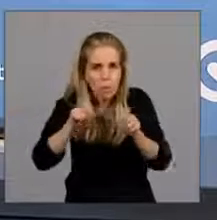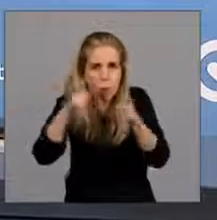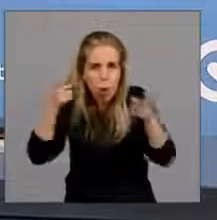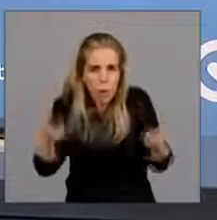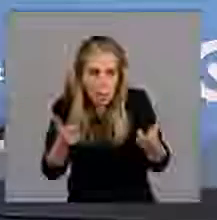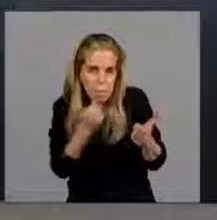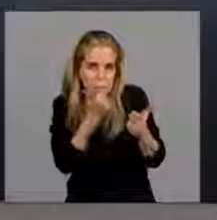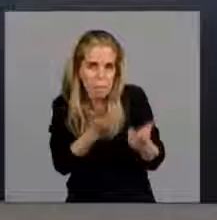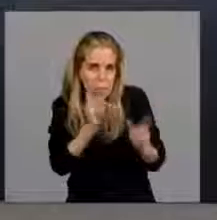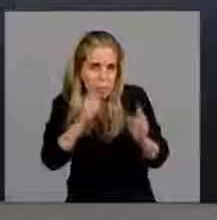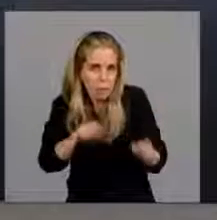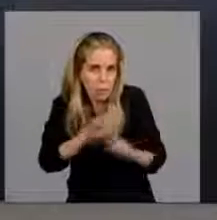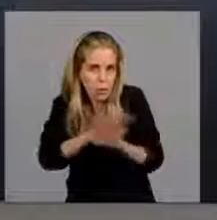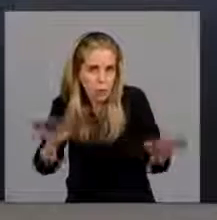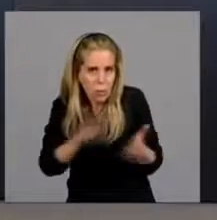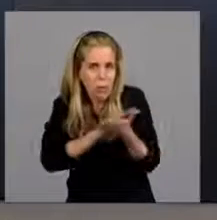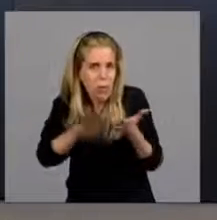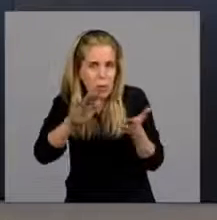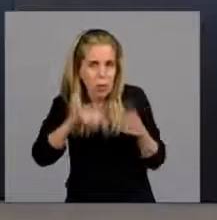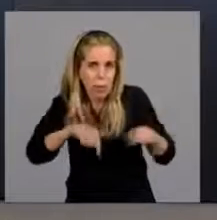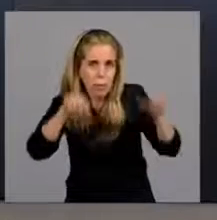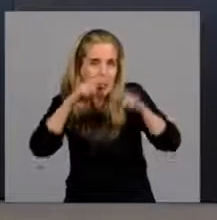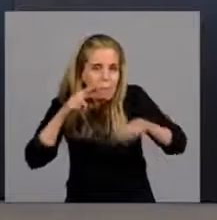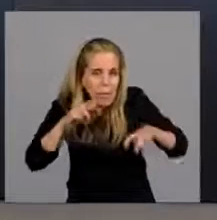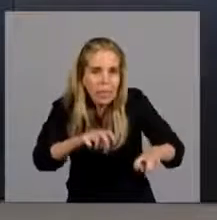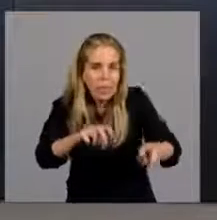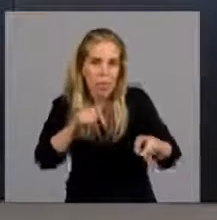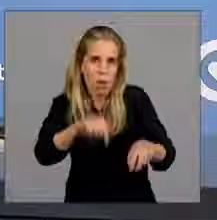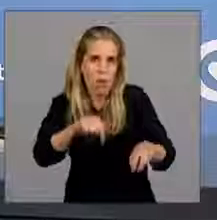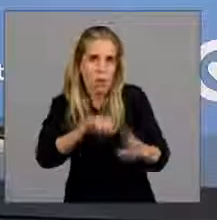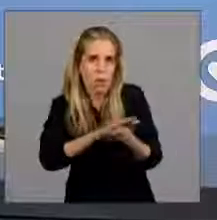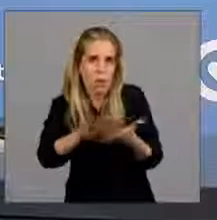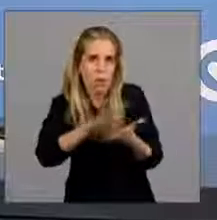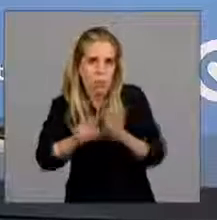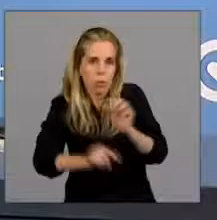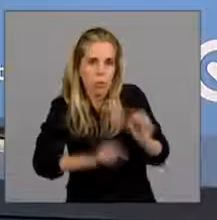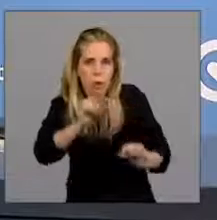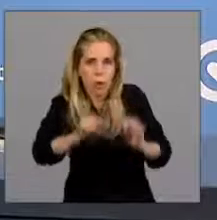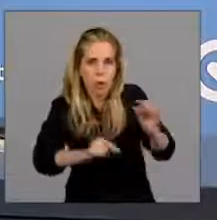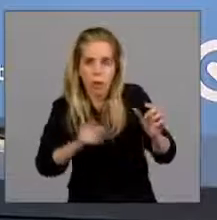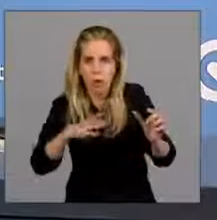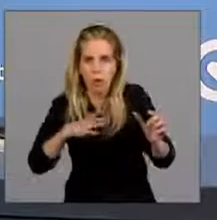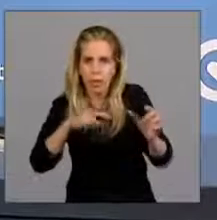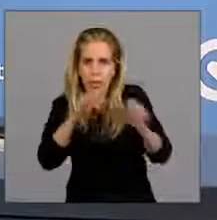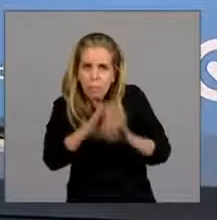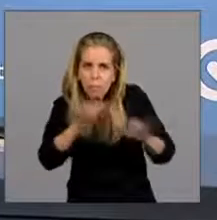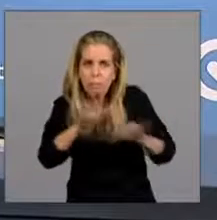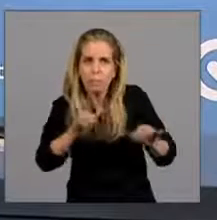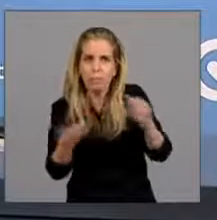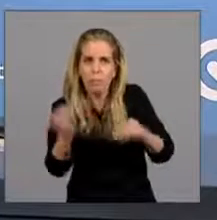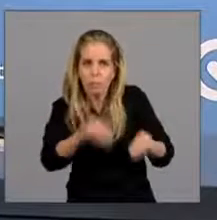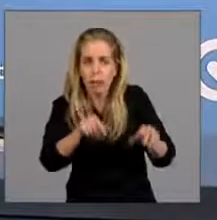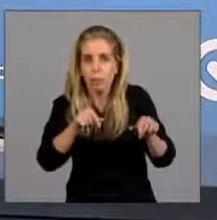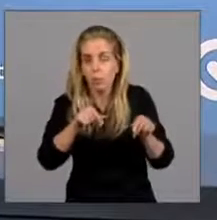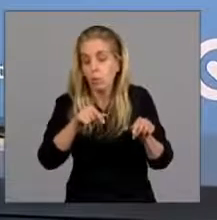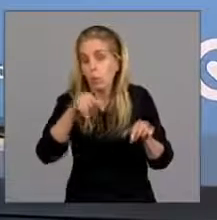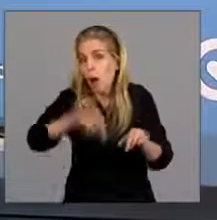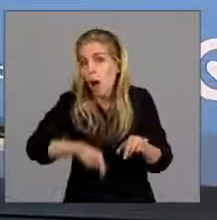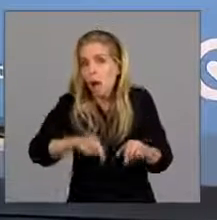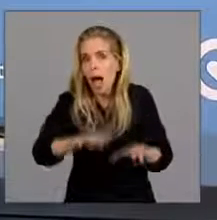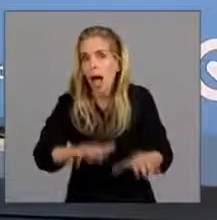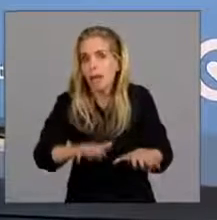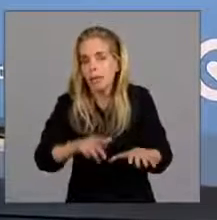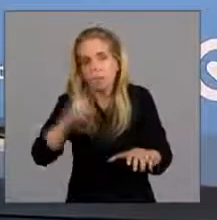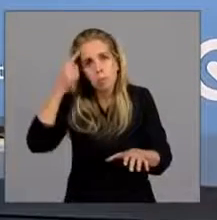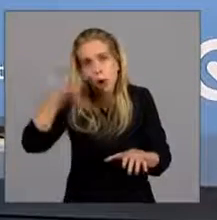vos supieras que tomás tal medida y vas a tener tal efecto. Esto, hasta que no tengamos más precisión de eso, tenemos que asumir hoy y